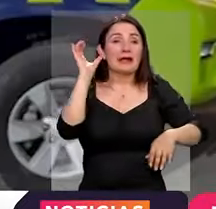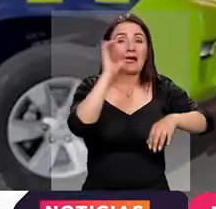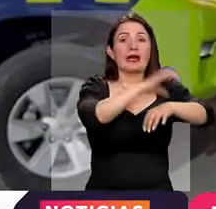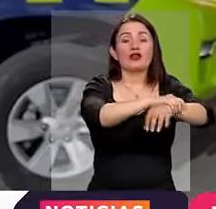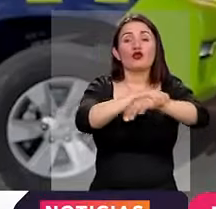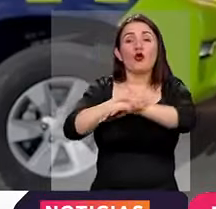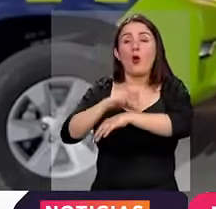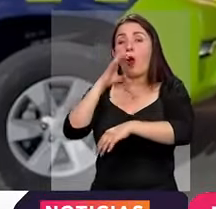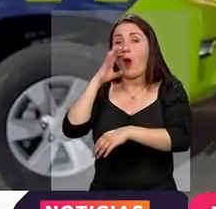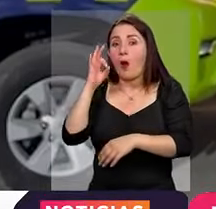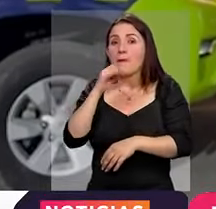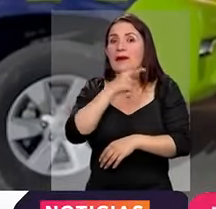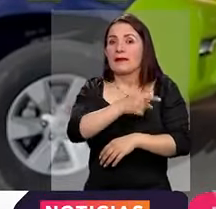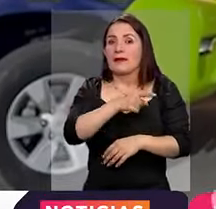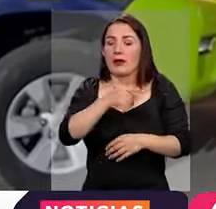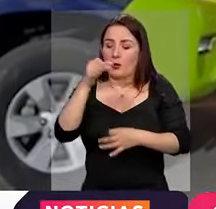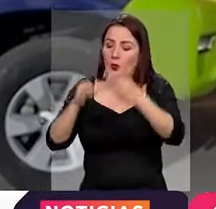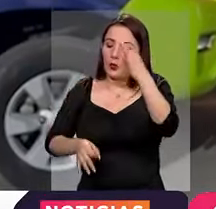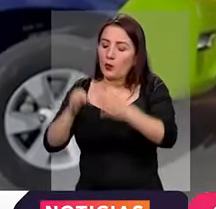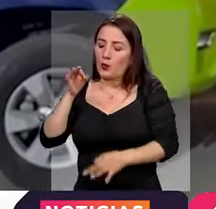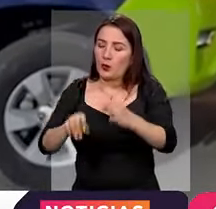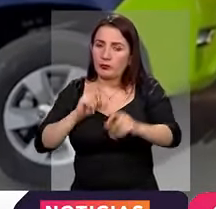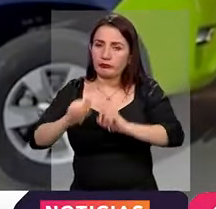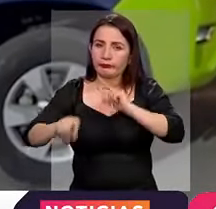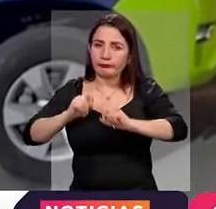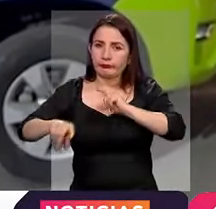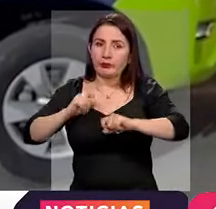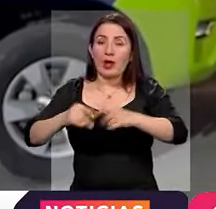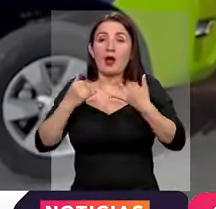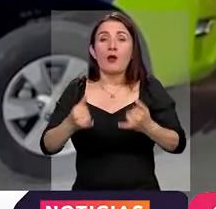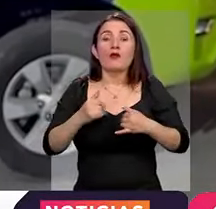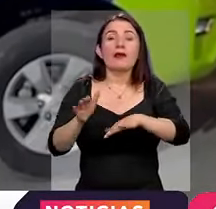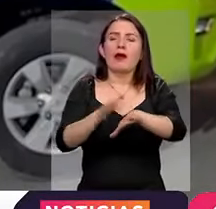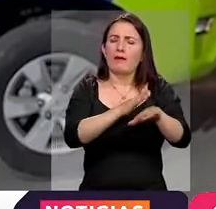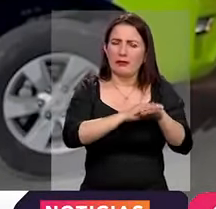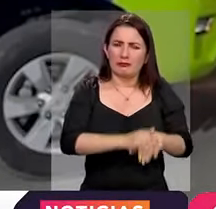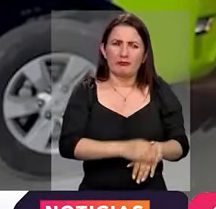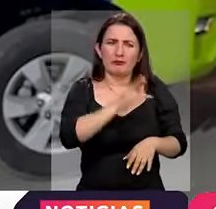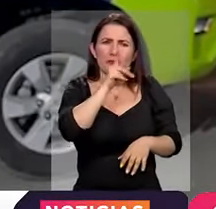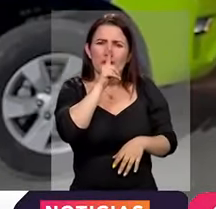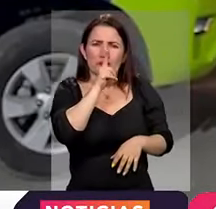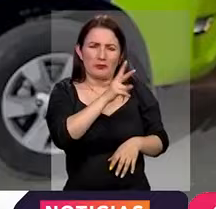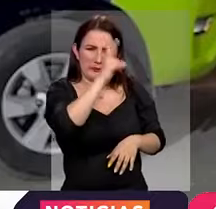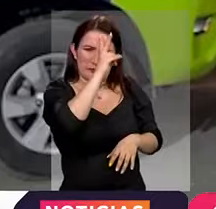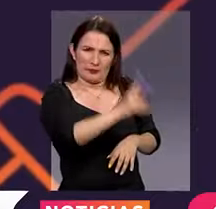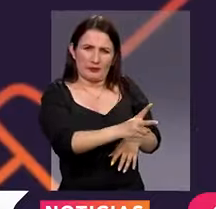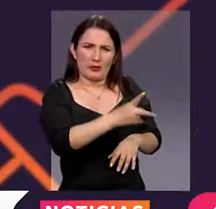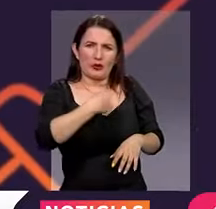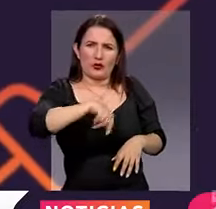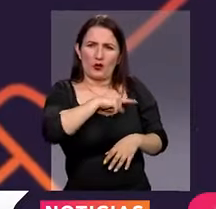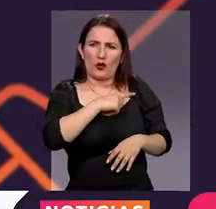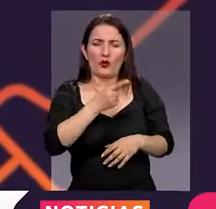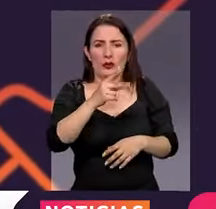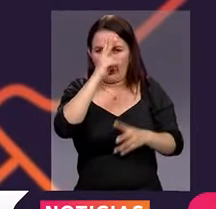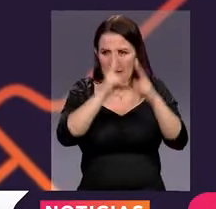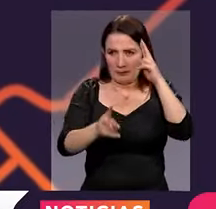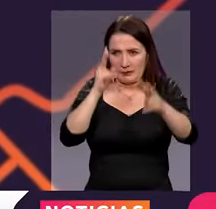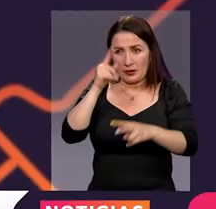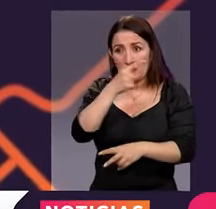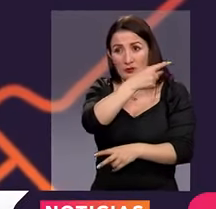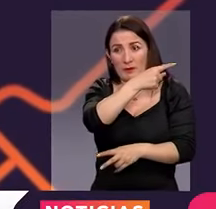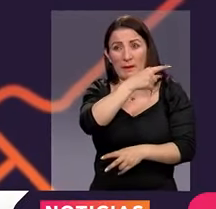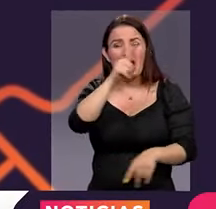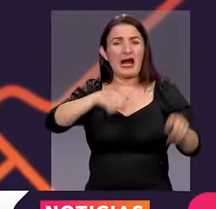capturado y en este momento está siendo judicializado. Llamamos a la tolerancia, al respeto por la vida. Lo ocurrido fue calificado